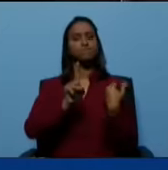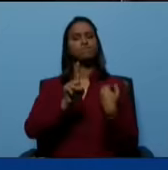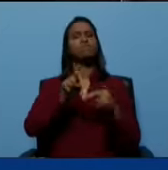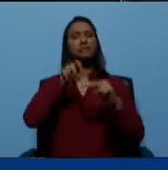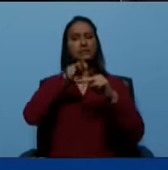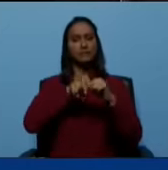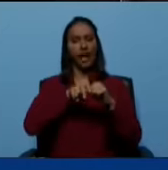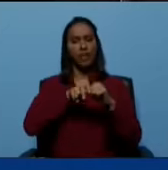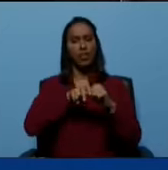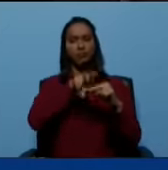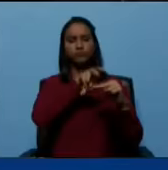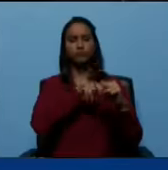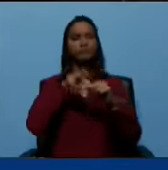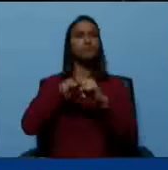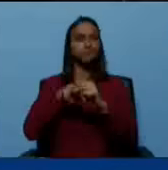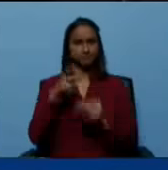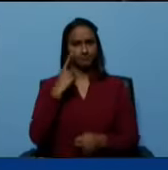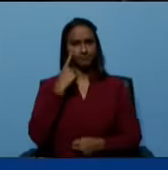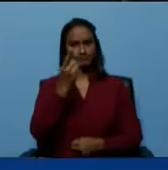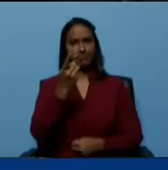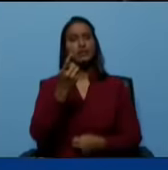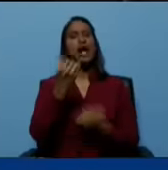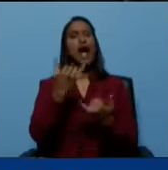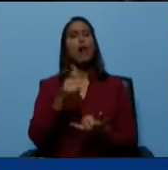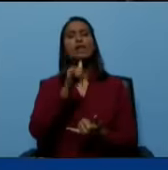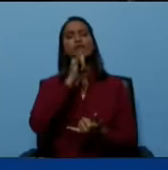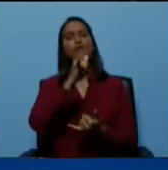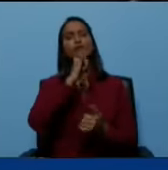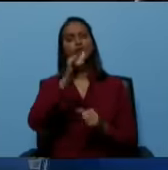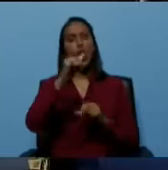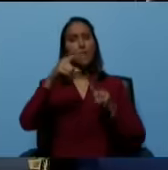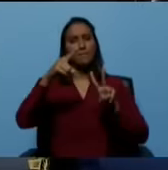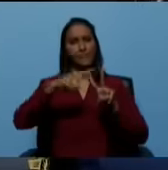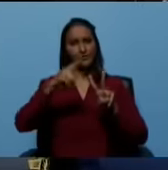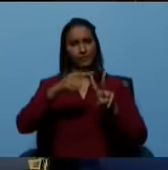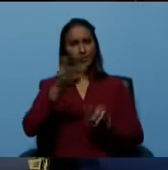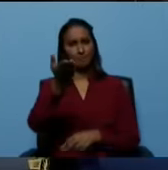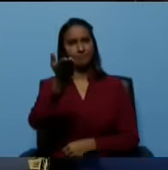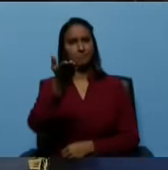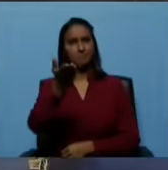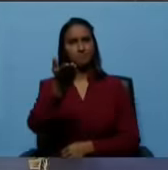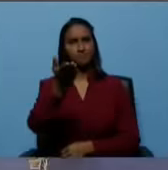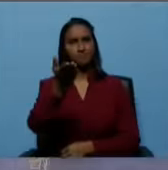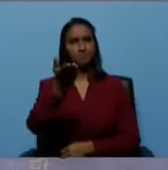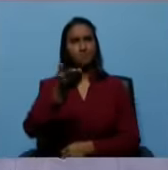Nosotros con estas imágenes vamos a despedir este contacto informativo. Adelante.